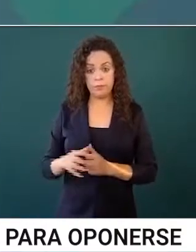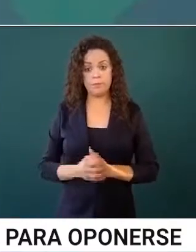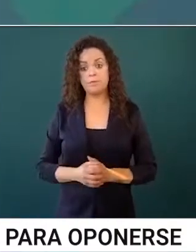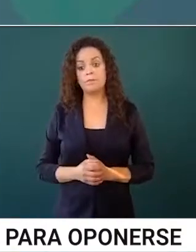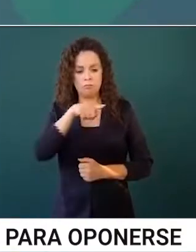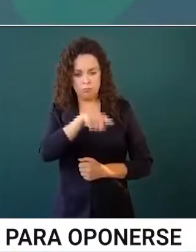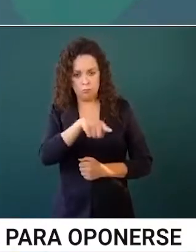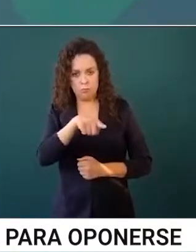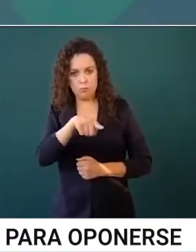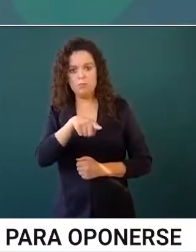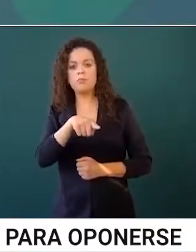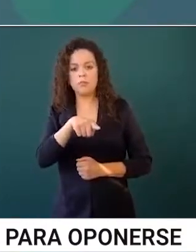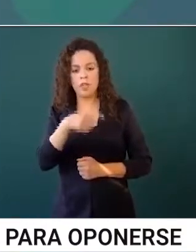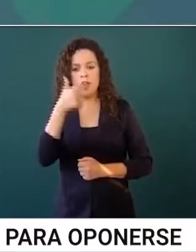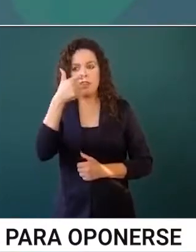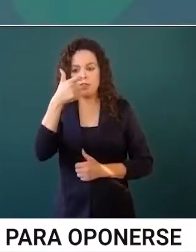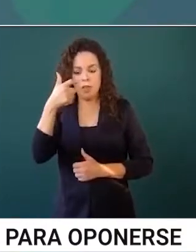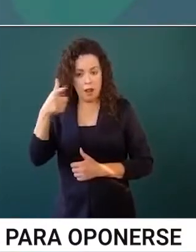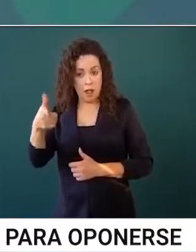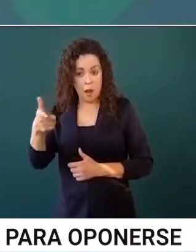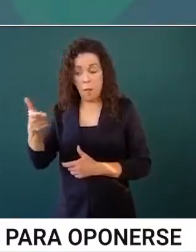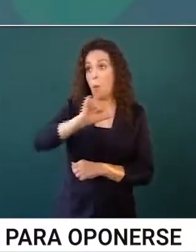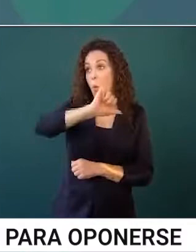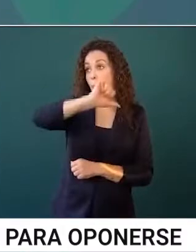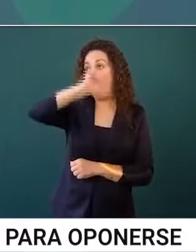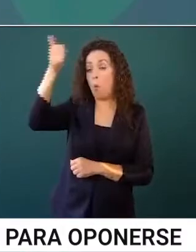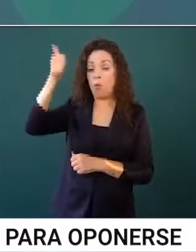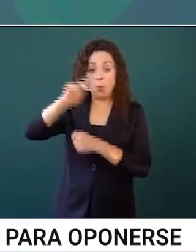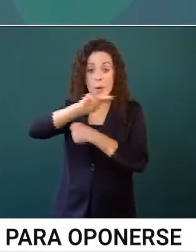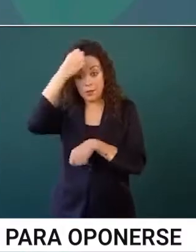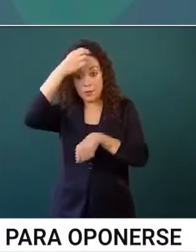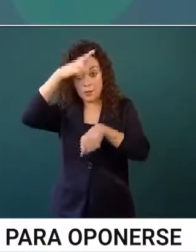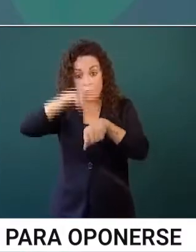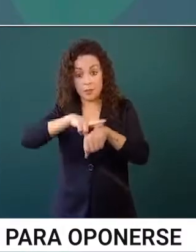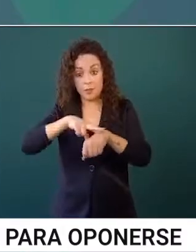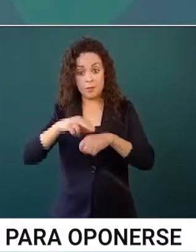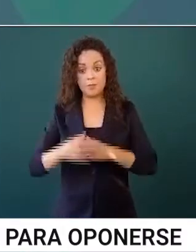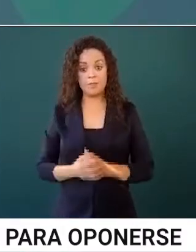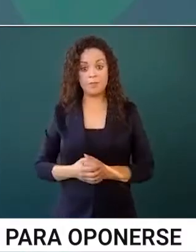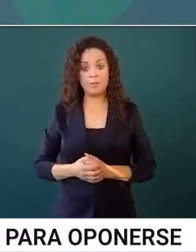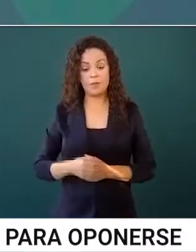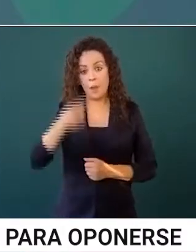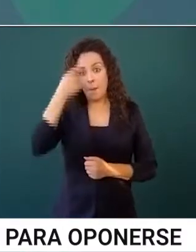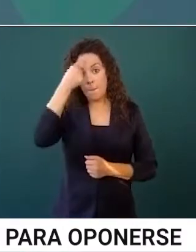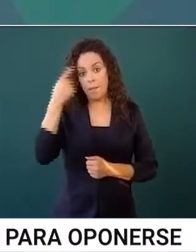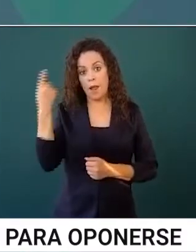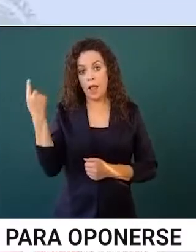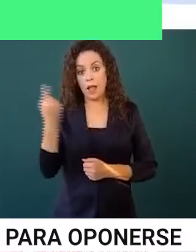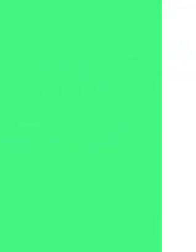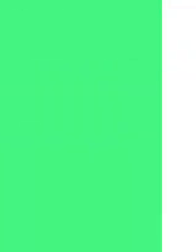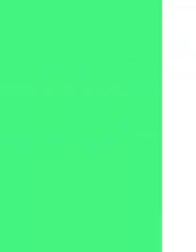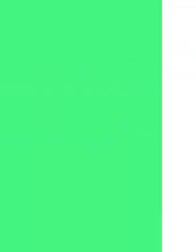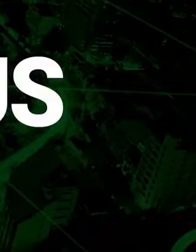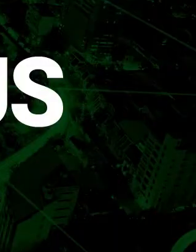que reciben dinero, algunas hasta del extranjero Para oponerse a la construcción del Tren Maya